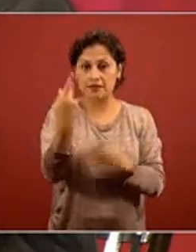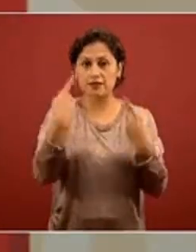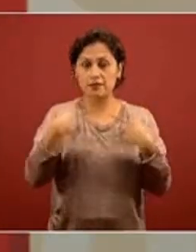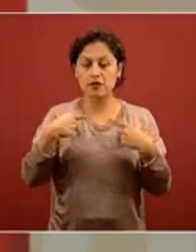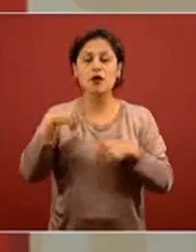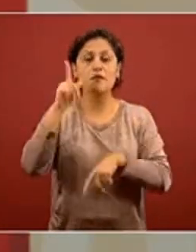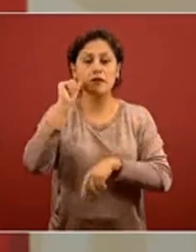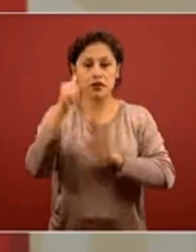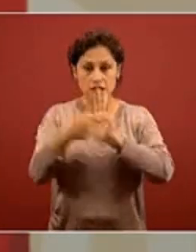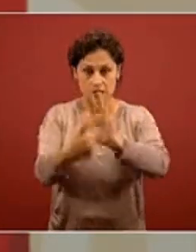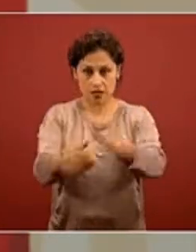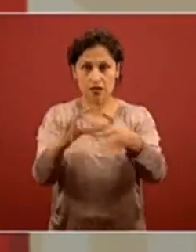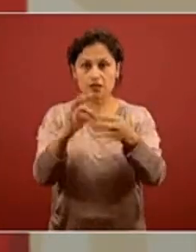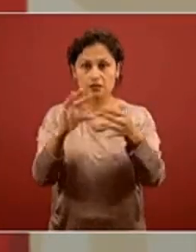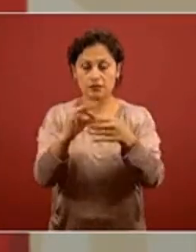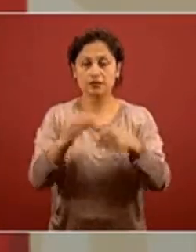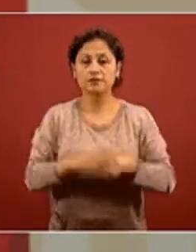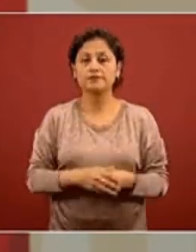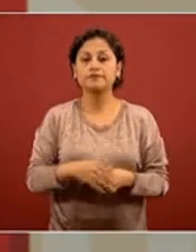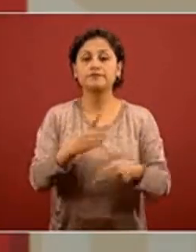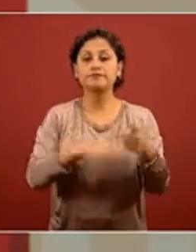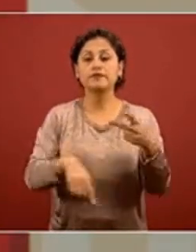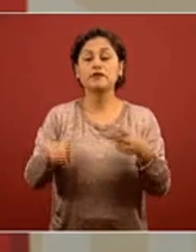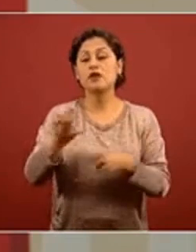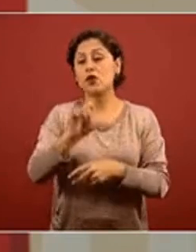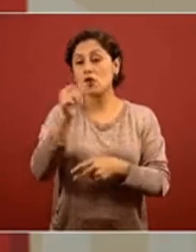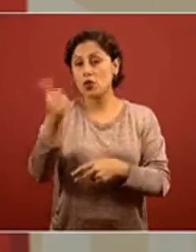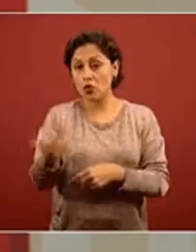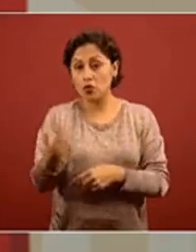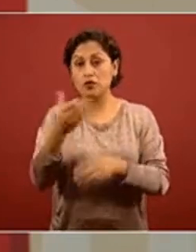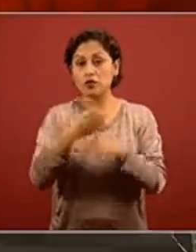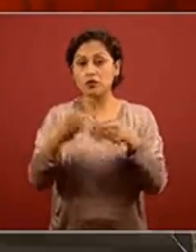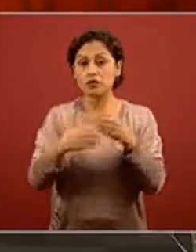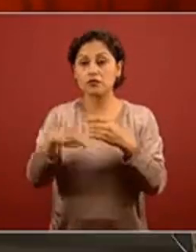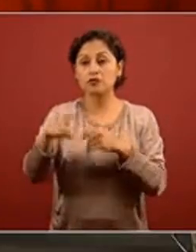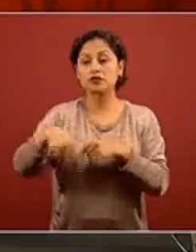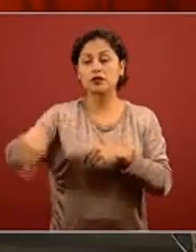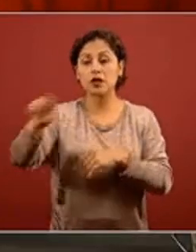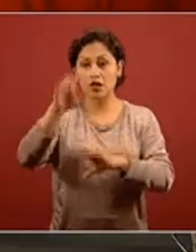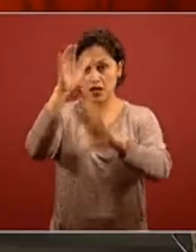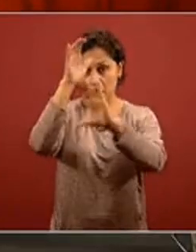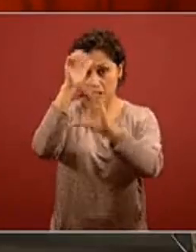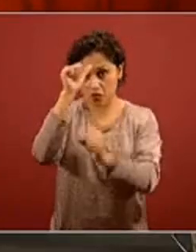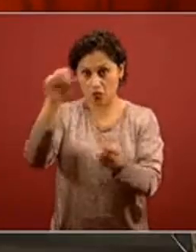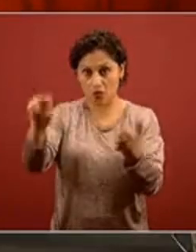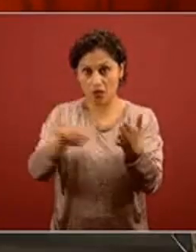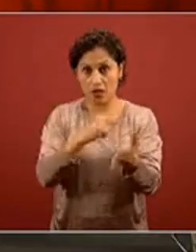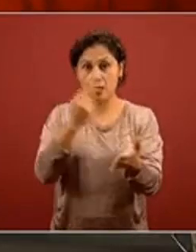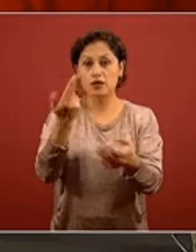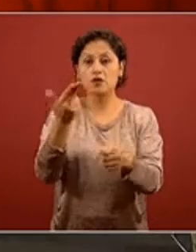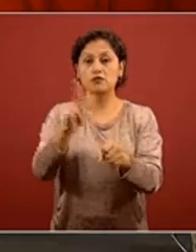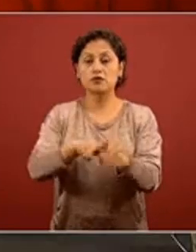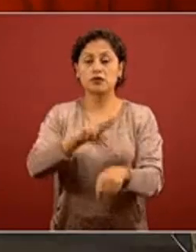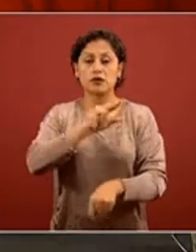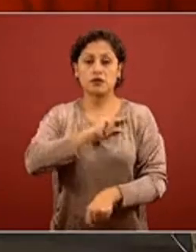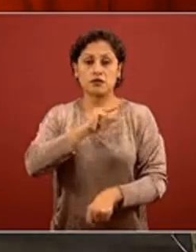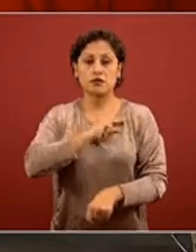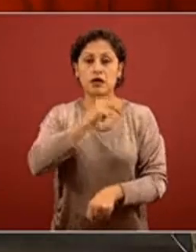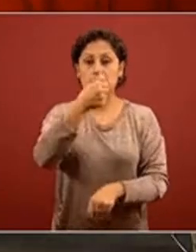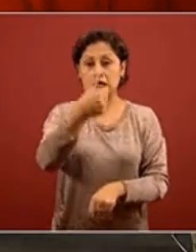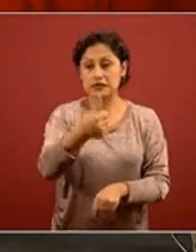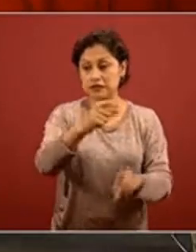a comentar sobre eso. Otro elemento fue la colaboración con el sector privado, que se firmó un acuerdo para 6 entidades clínicas de